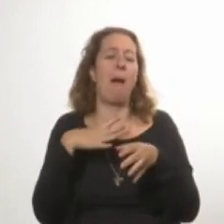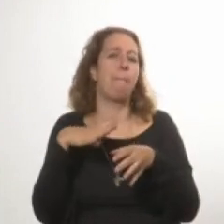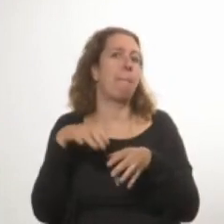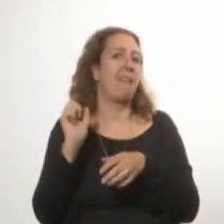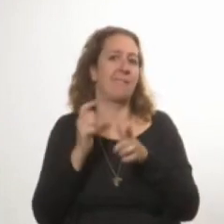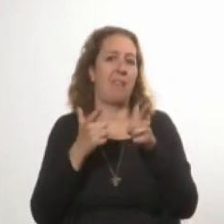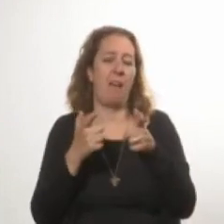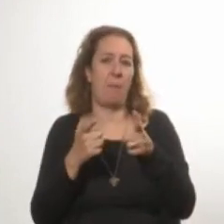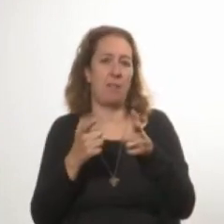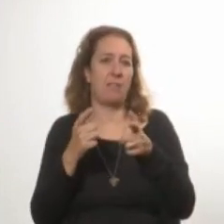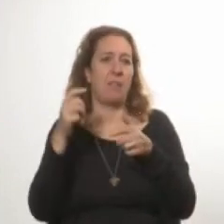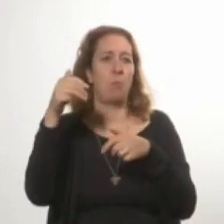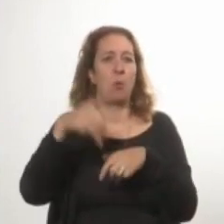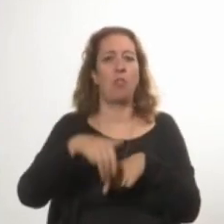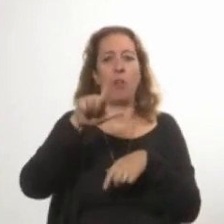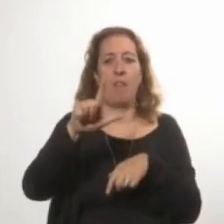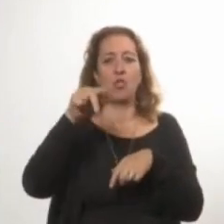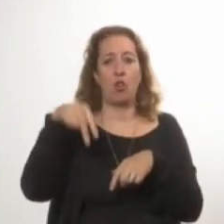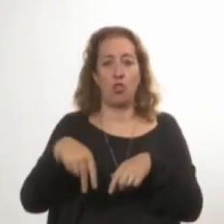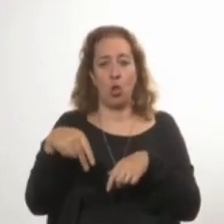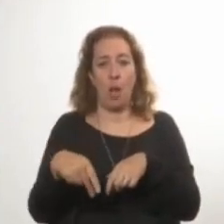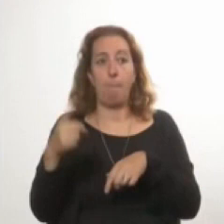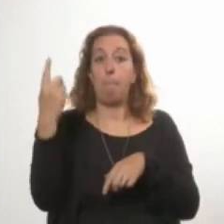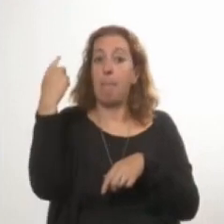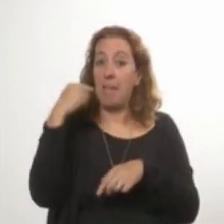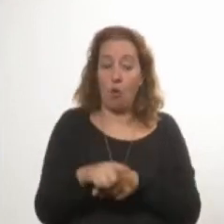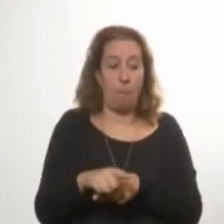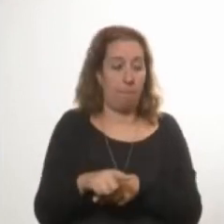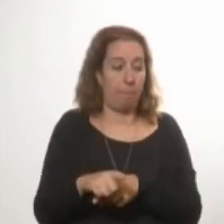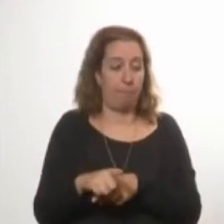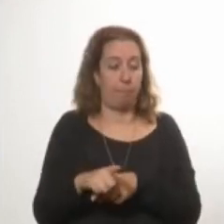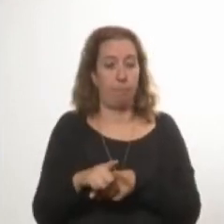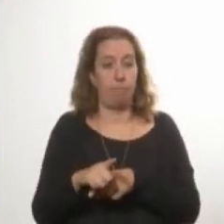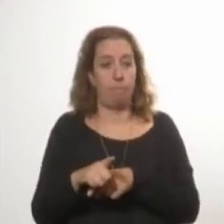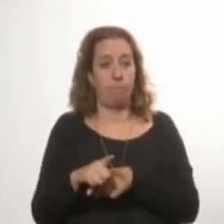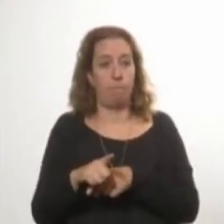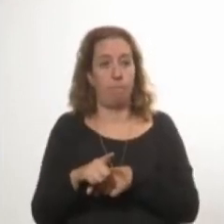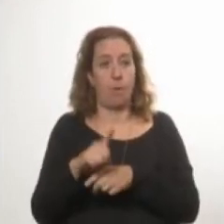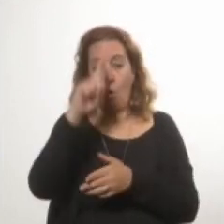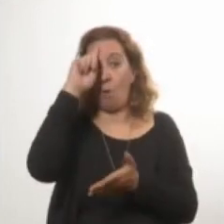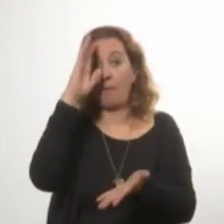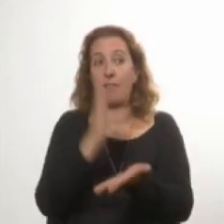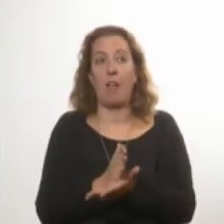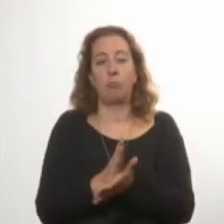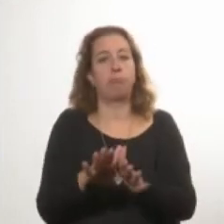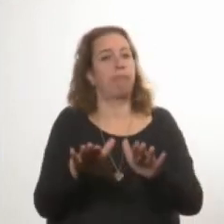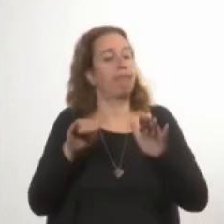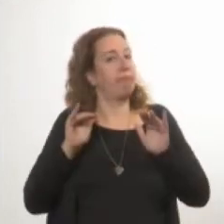el Movimiento de Liberación Nacional, pero que producido el golpe de Estado se abstuvo